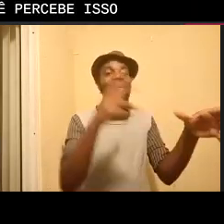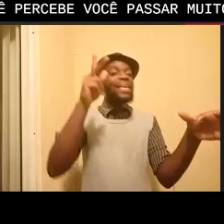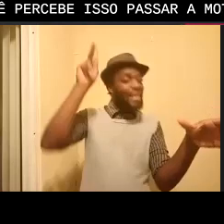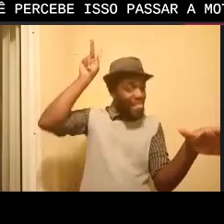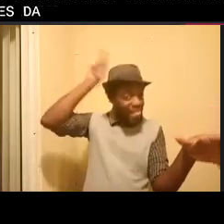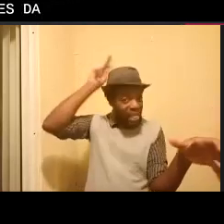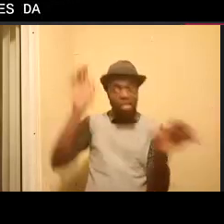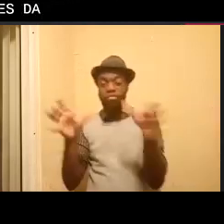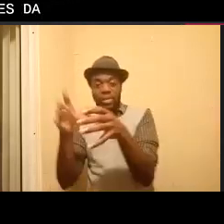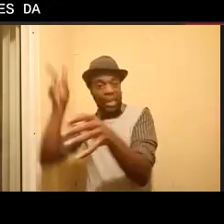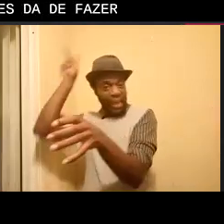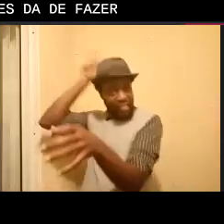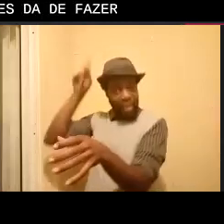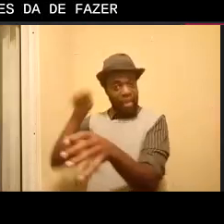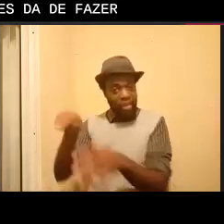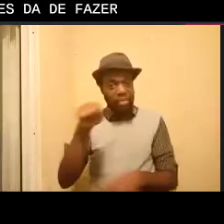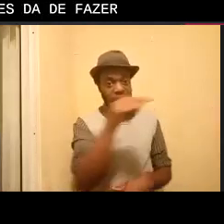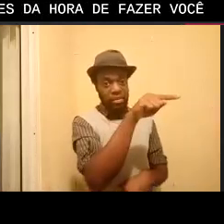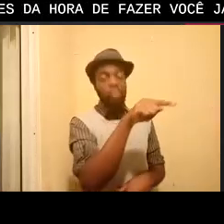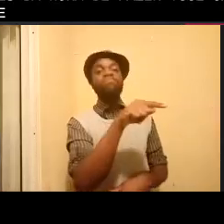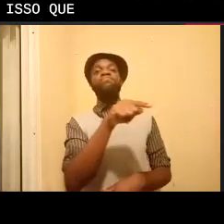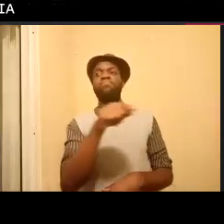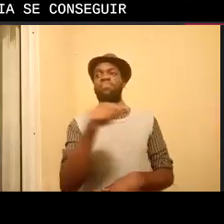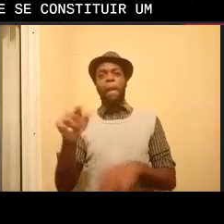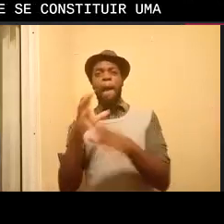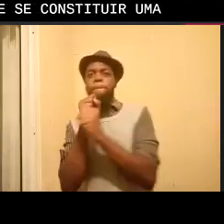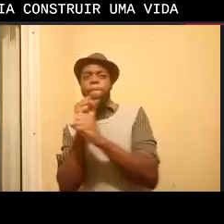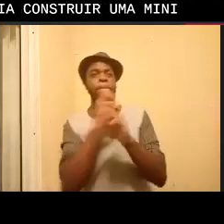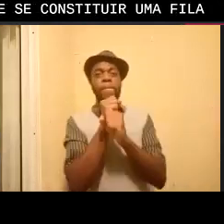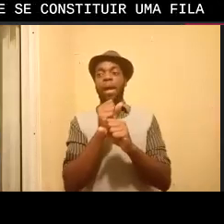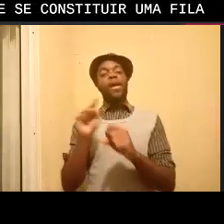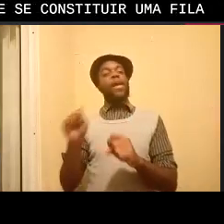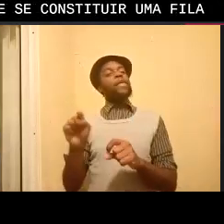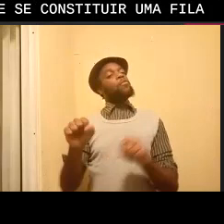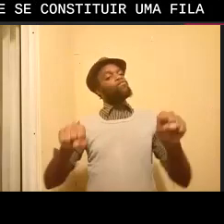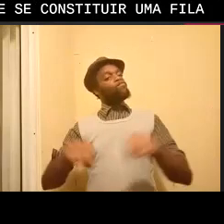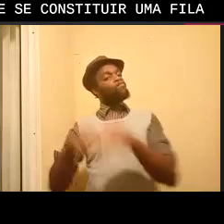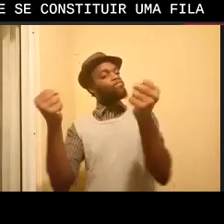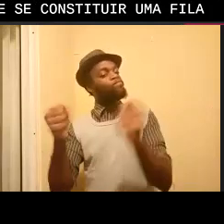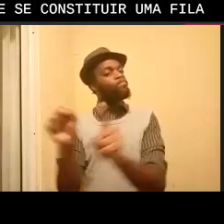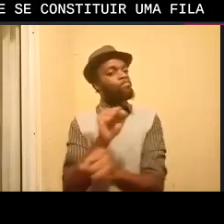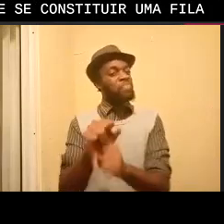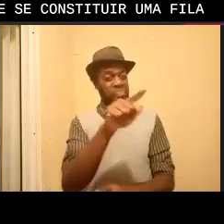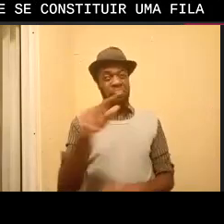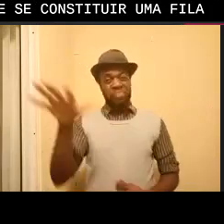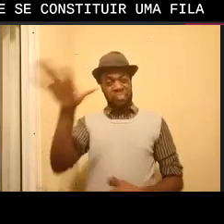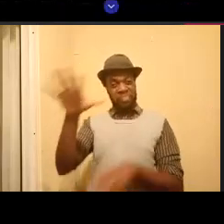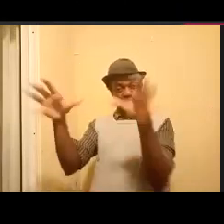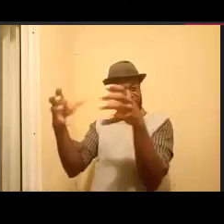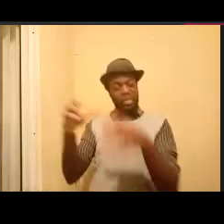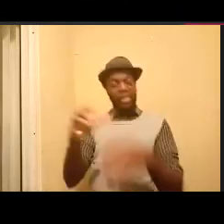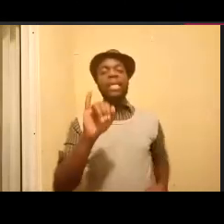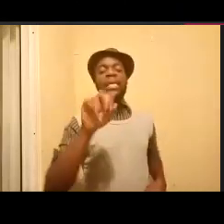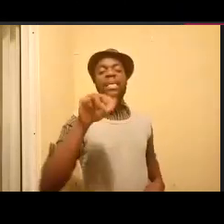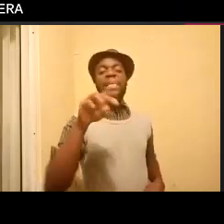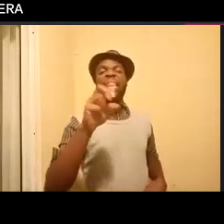de, pues que esto ya se constituye como una violencia, ¿no? Se cree, digamos, que hay una comunidad indígena que se llama la comunidad Embera,